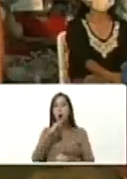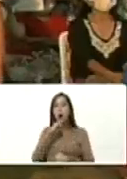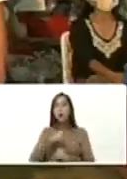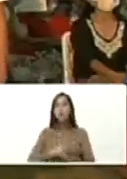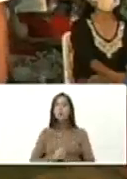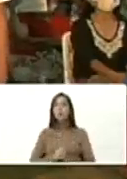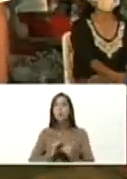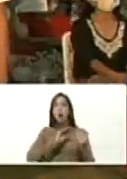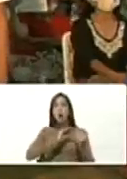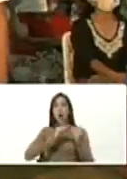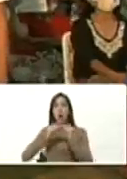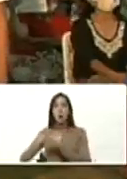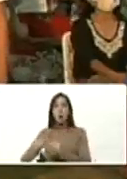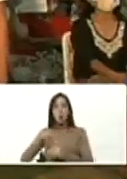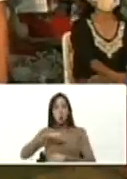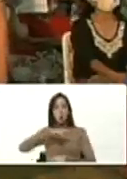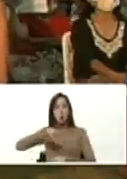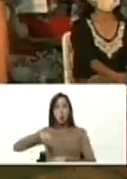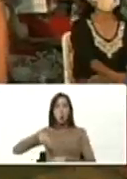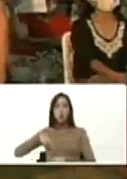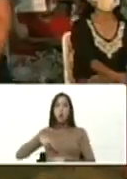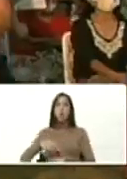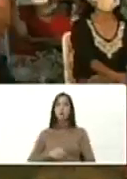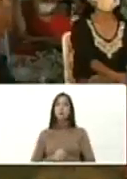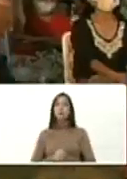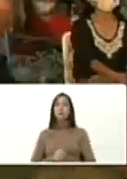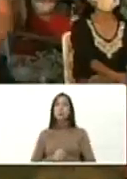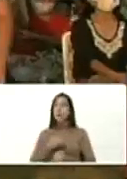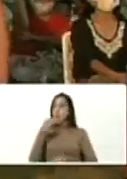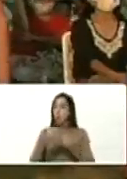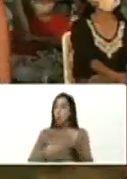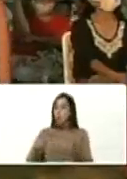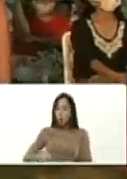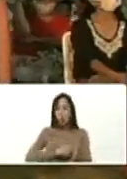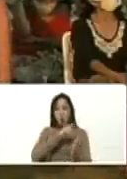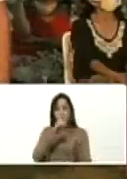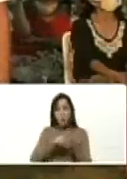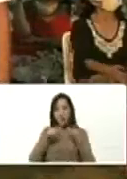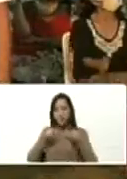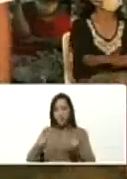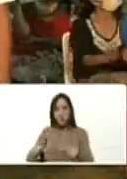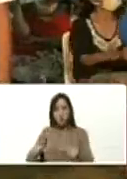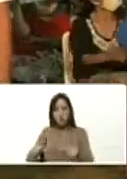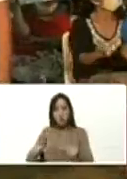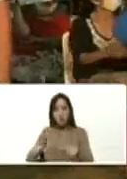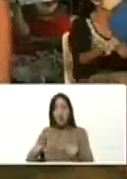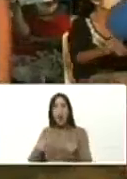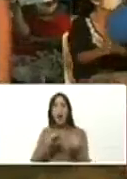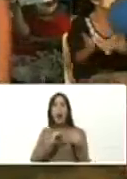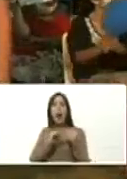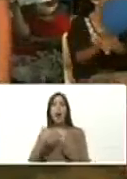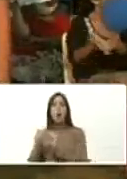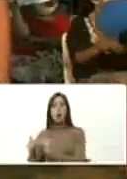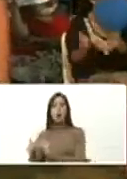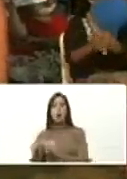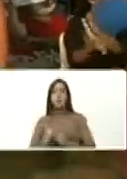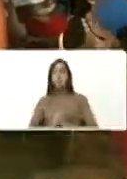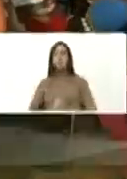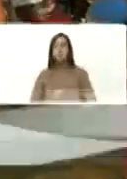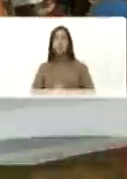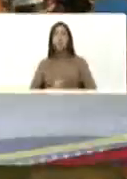en la comunidad donde estamos conformando ya el 100% titularidad en la comunidad.